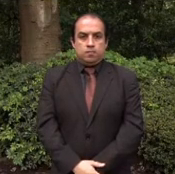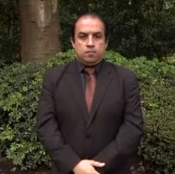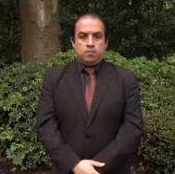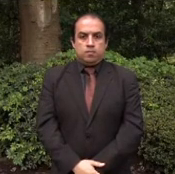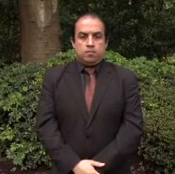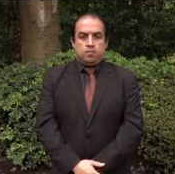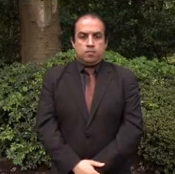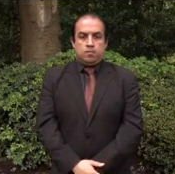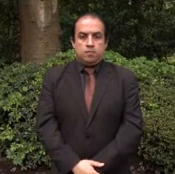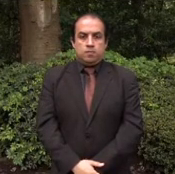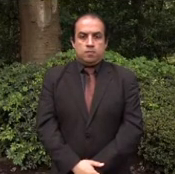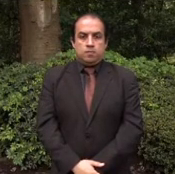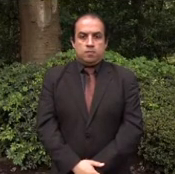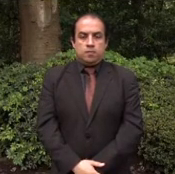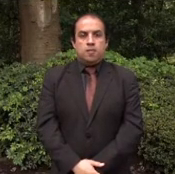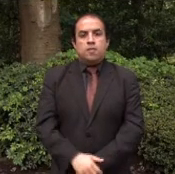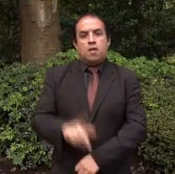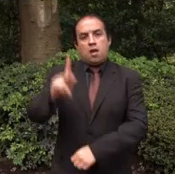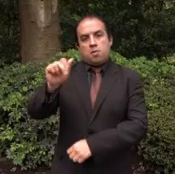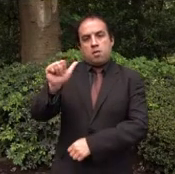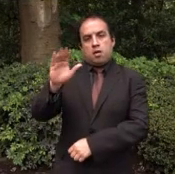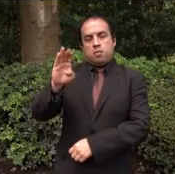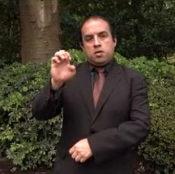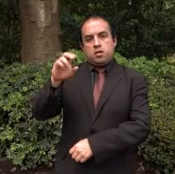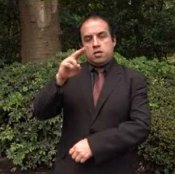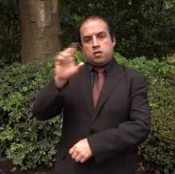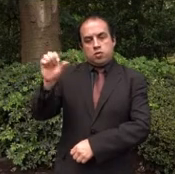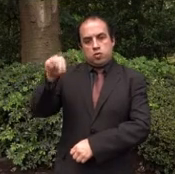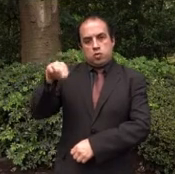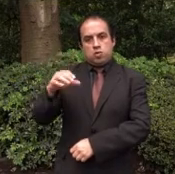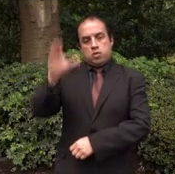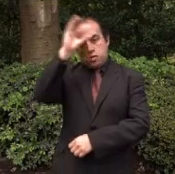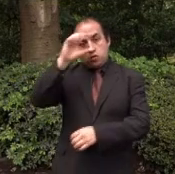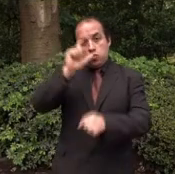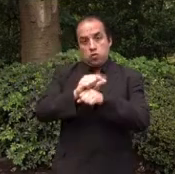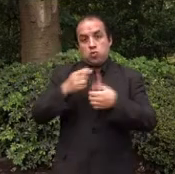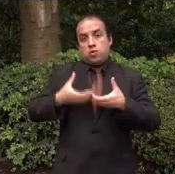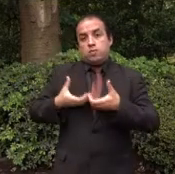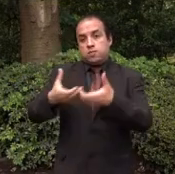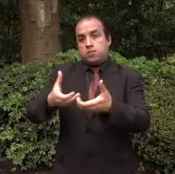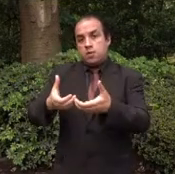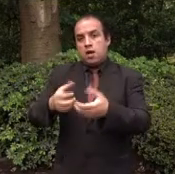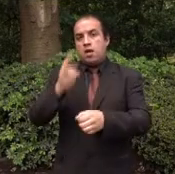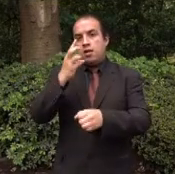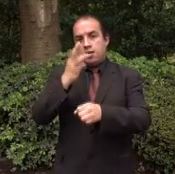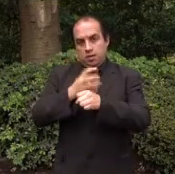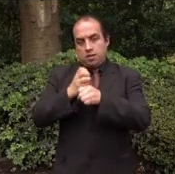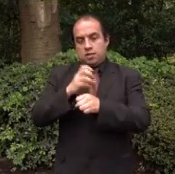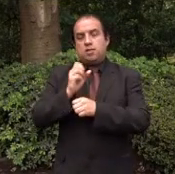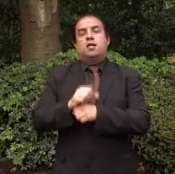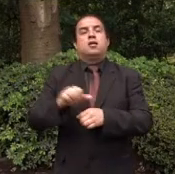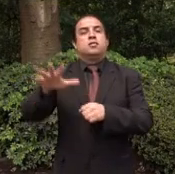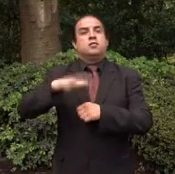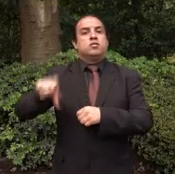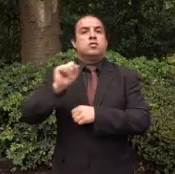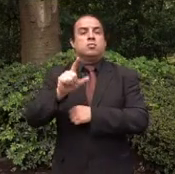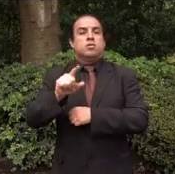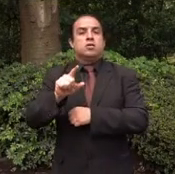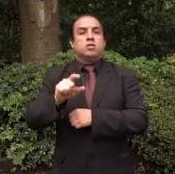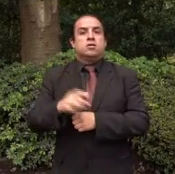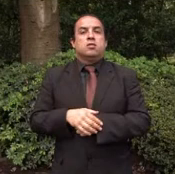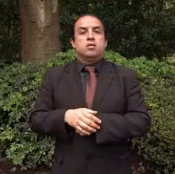de Cultura Urbana, también en la tercera sección, Parkour, es una infraestructura que será reutilizada